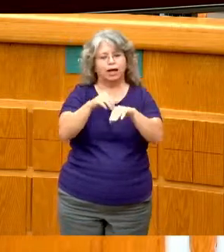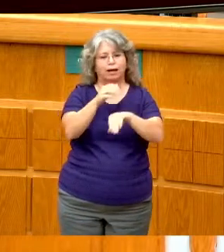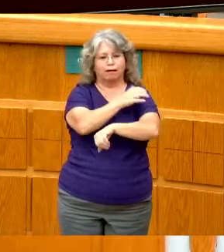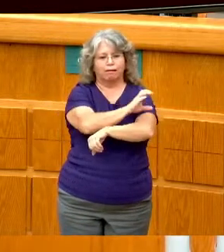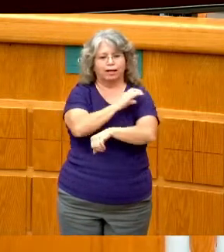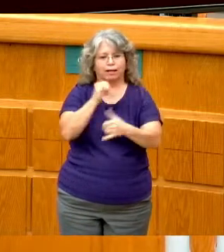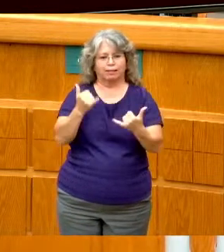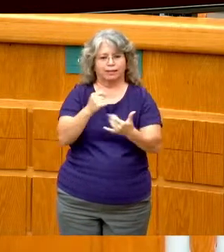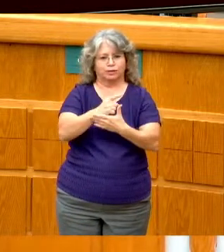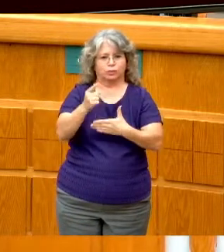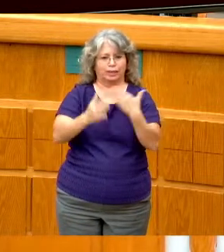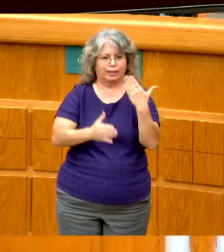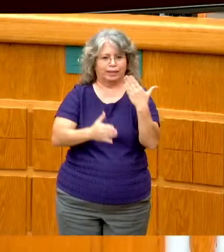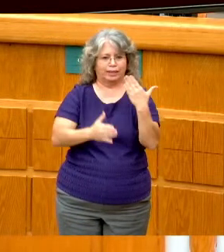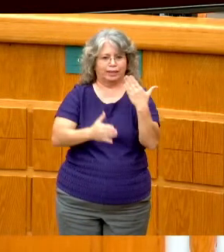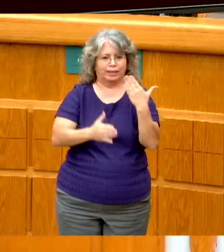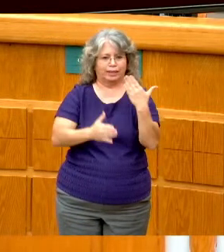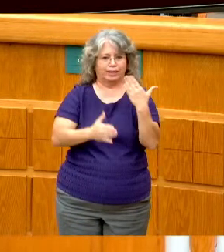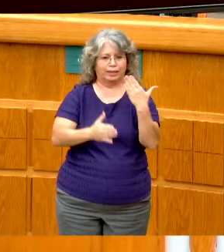weekend.